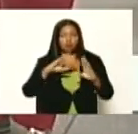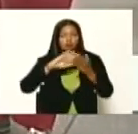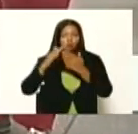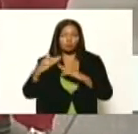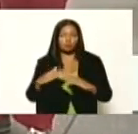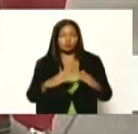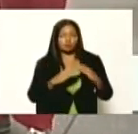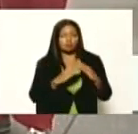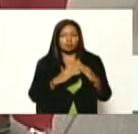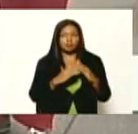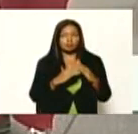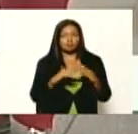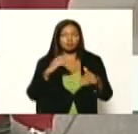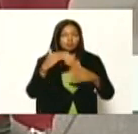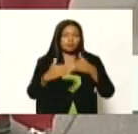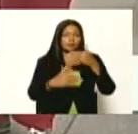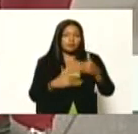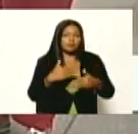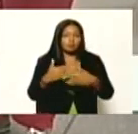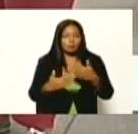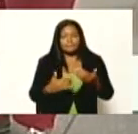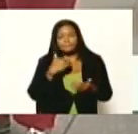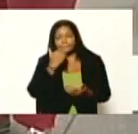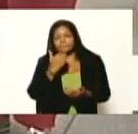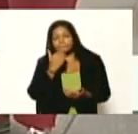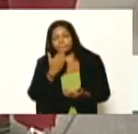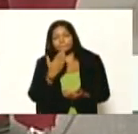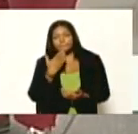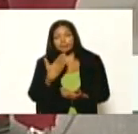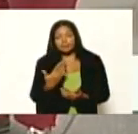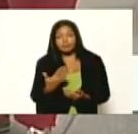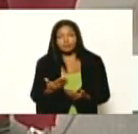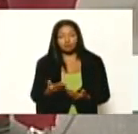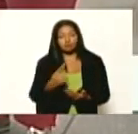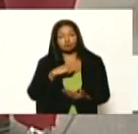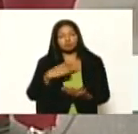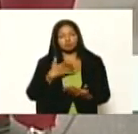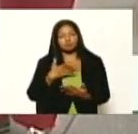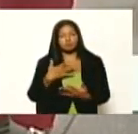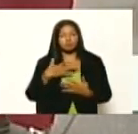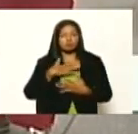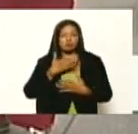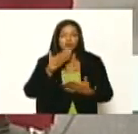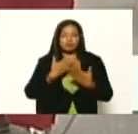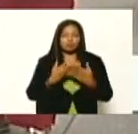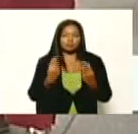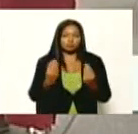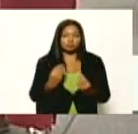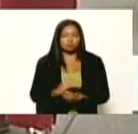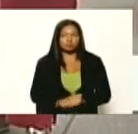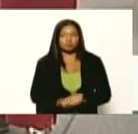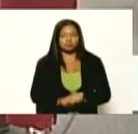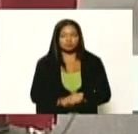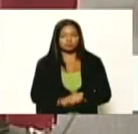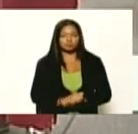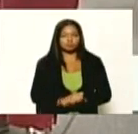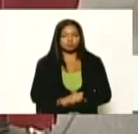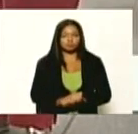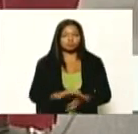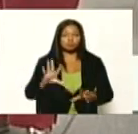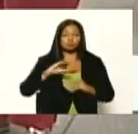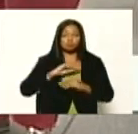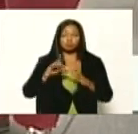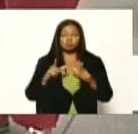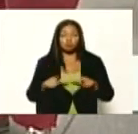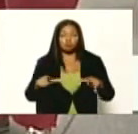comunidad que lo ha venido solicitando, es de tremendo agrado y bueno, lo asumimos porque esta